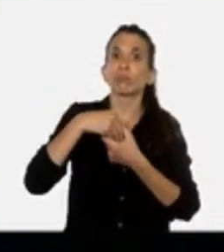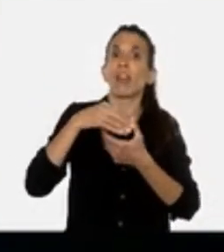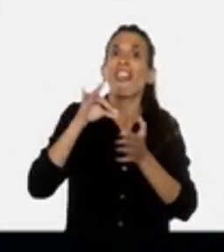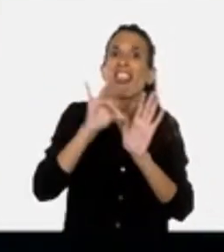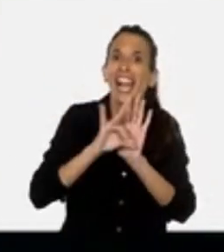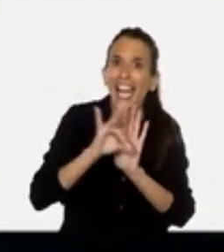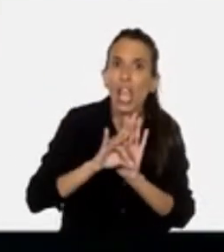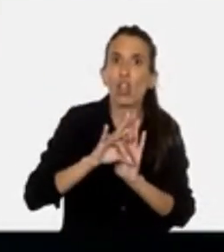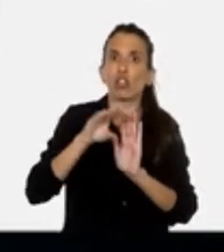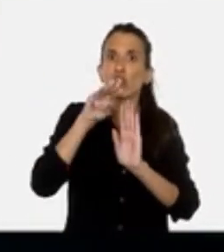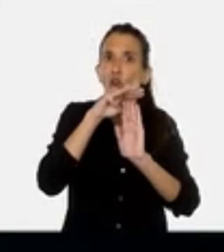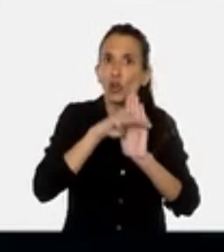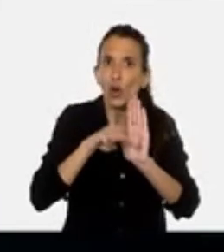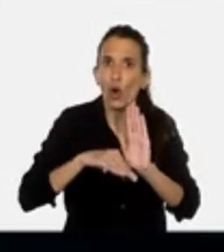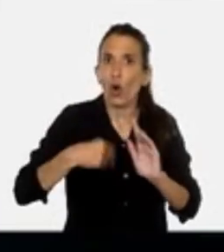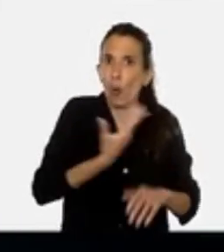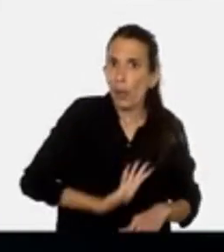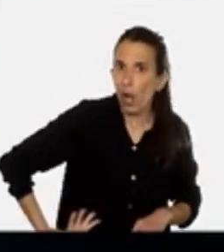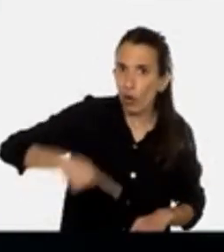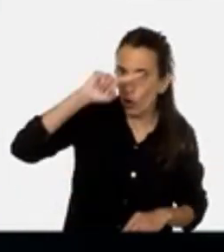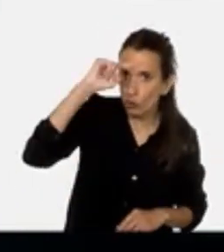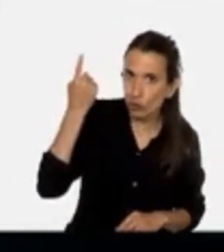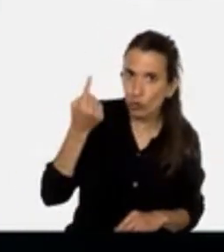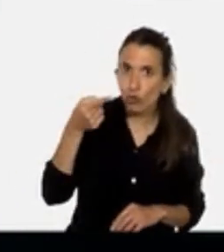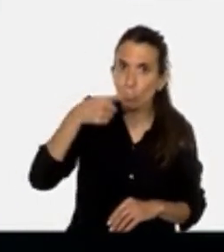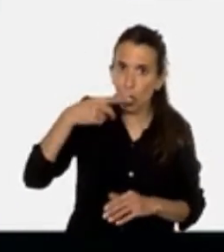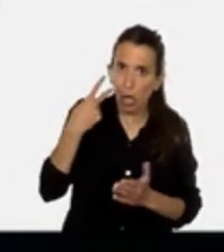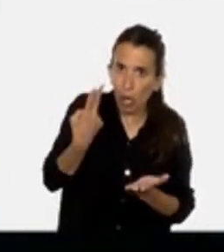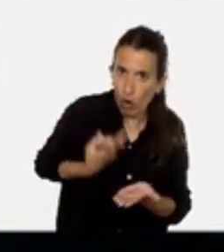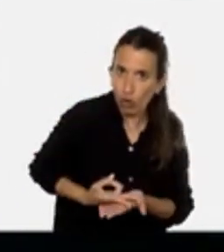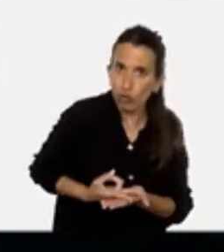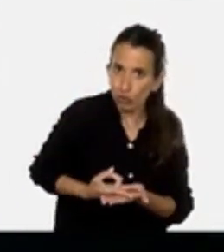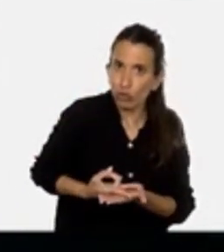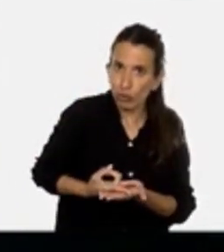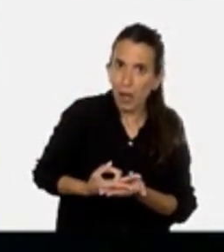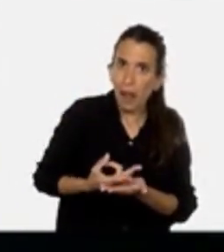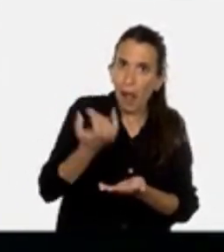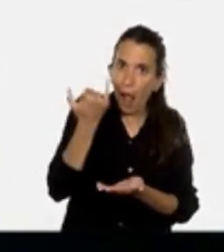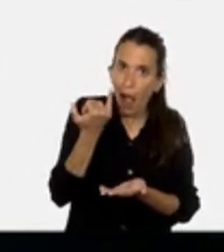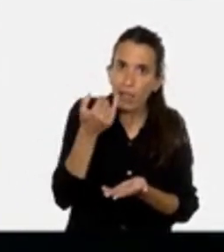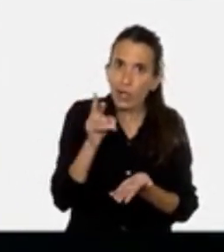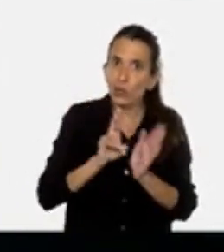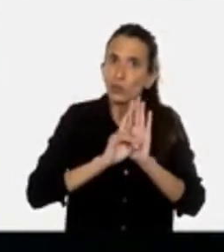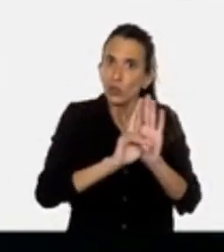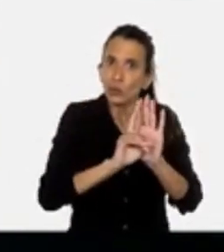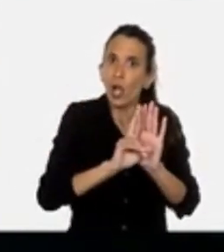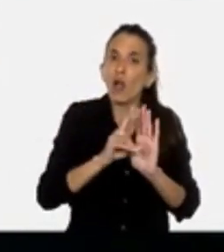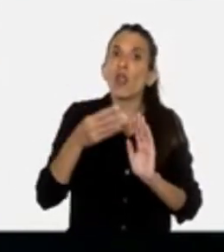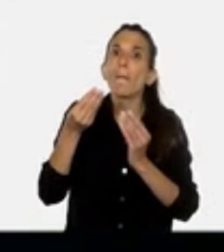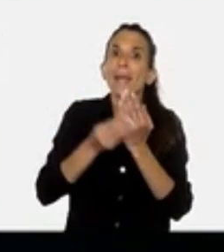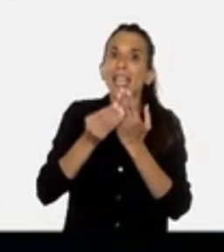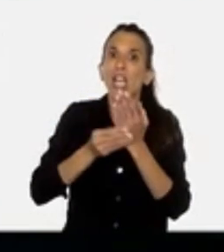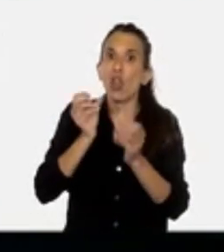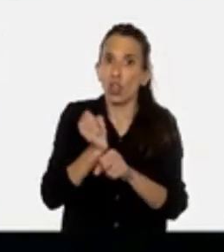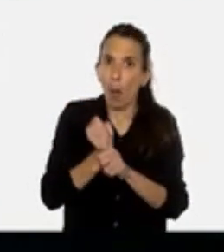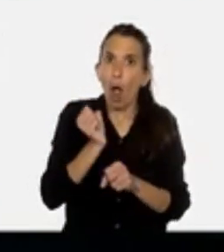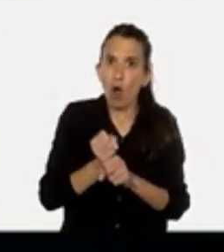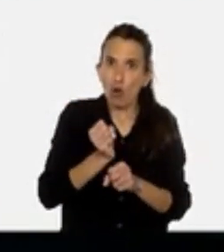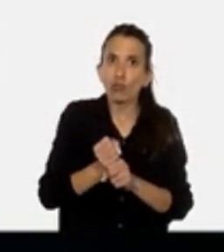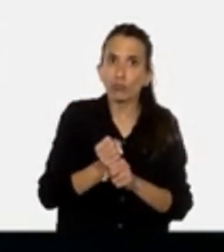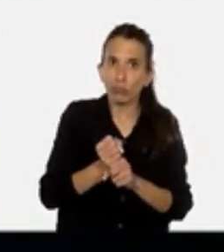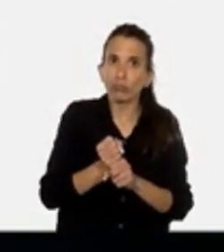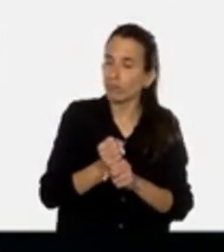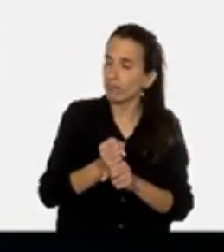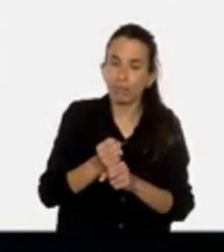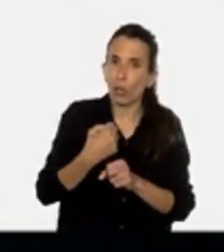del gobierno nacional que desconoció la resolución del ministerio de trabajo pero